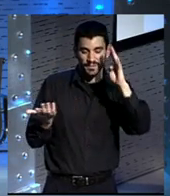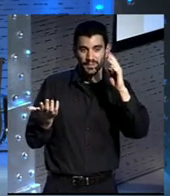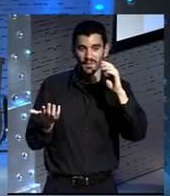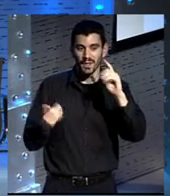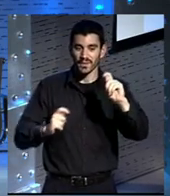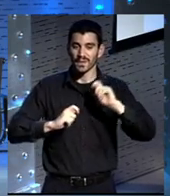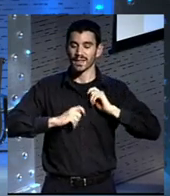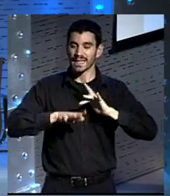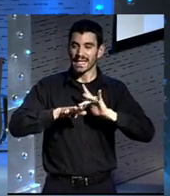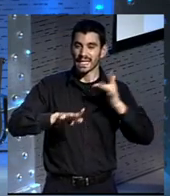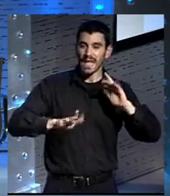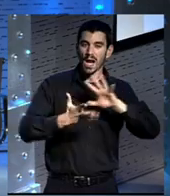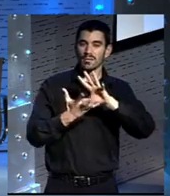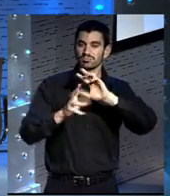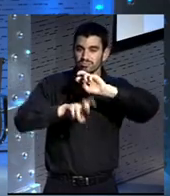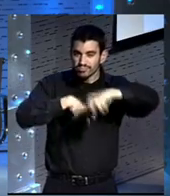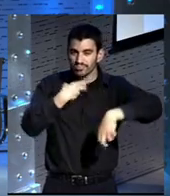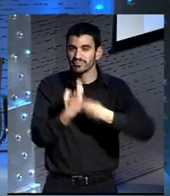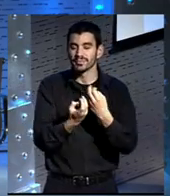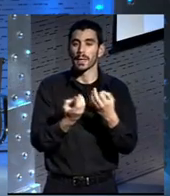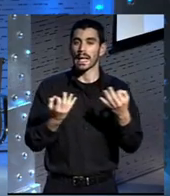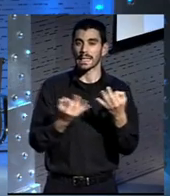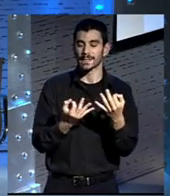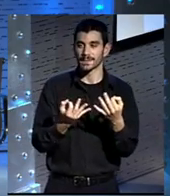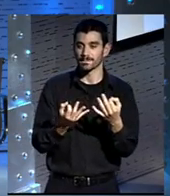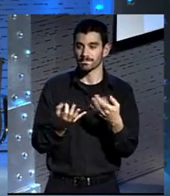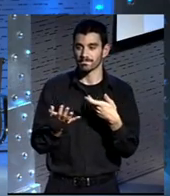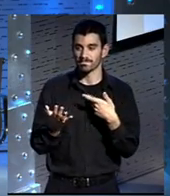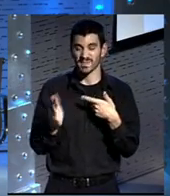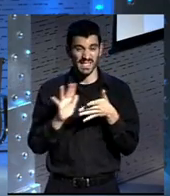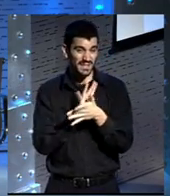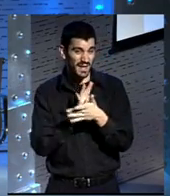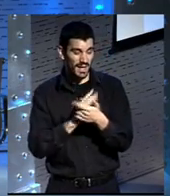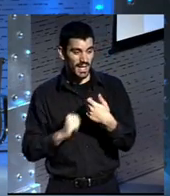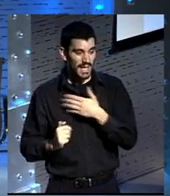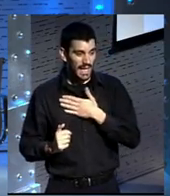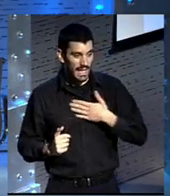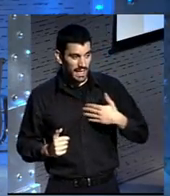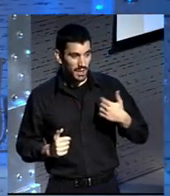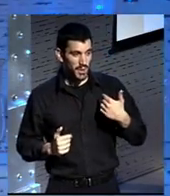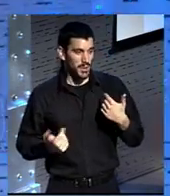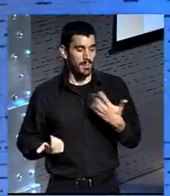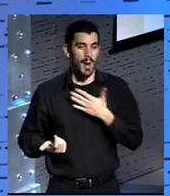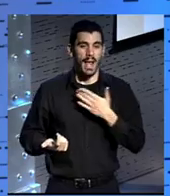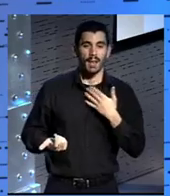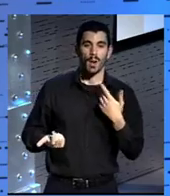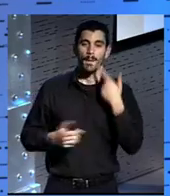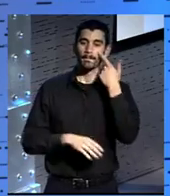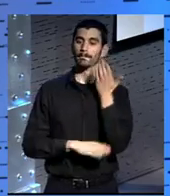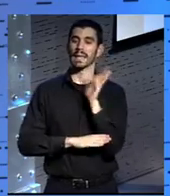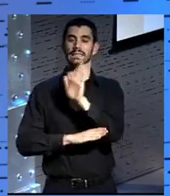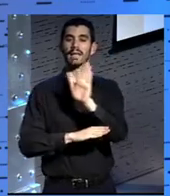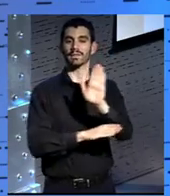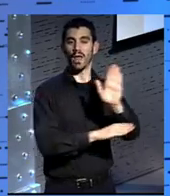revolución digital, no es la oportunidad de diferenciarnos en el portfolio de accesos o